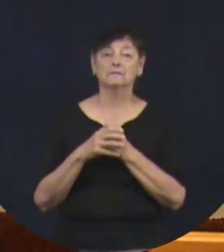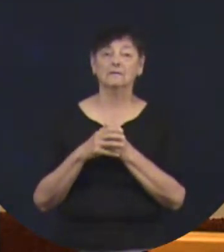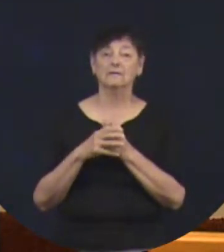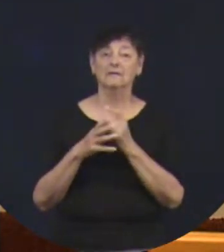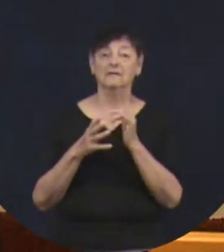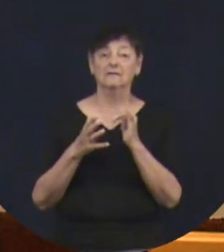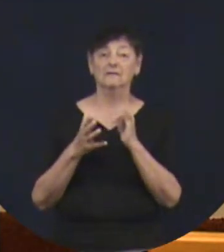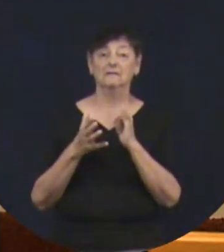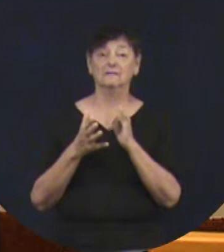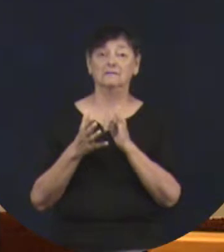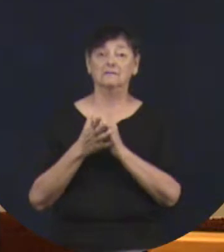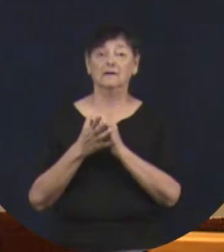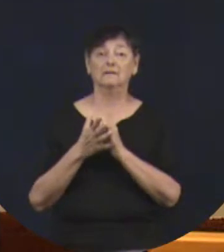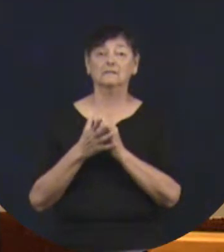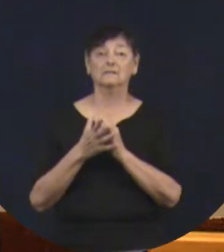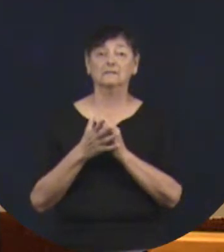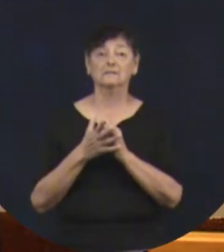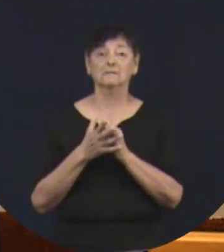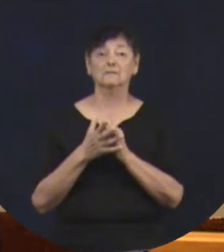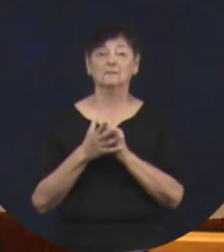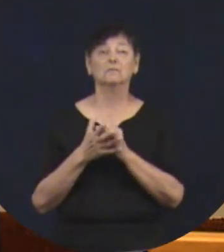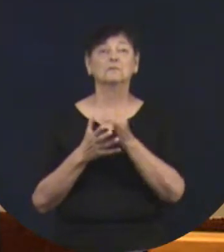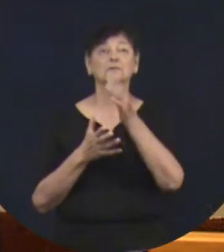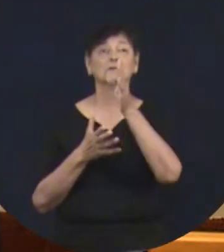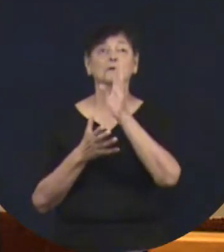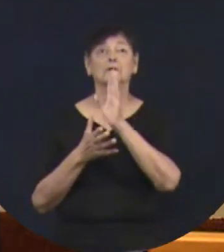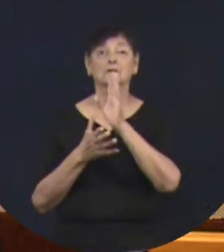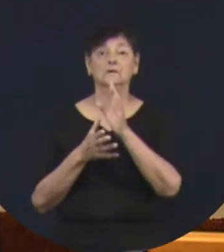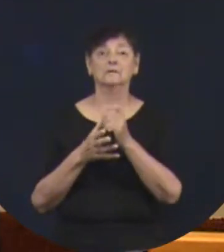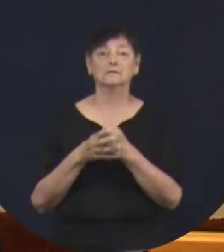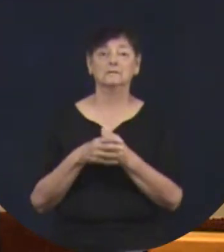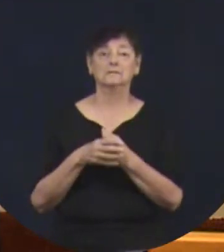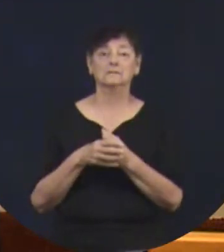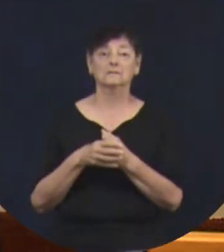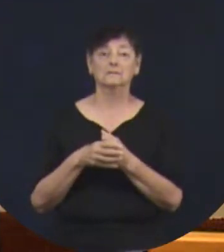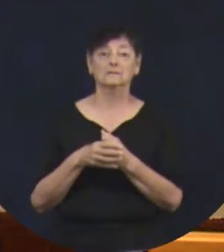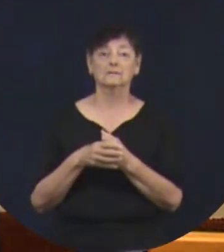que era Dios.